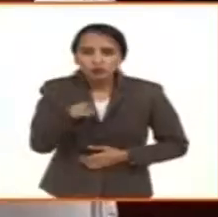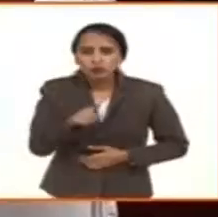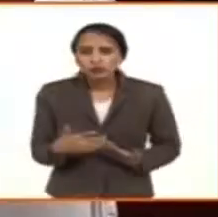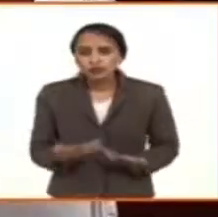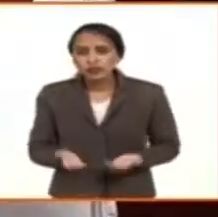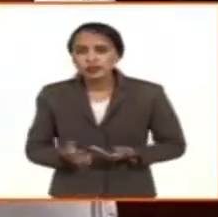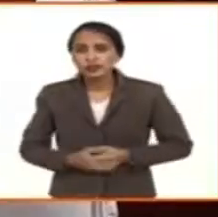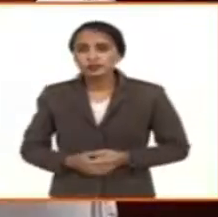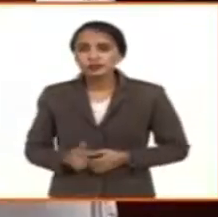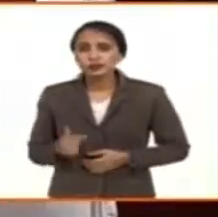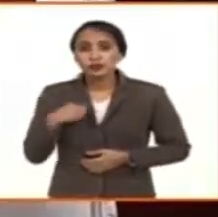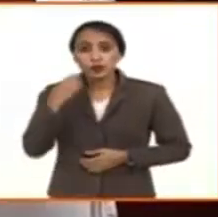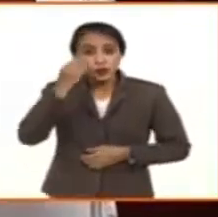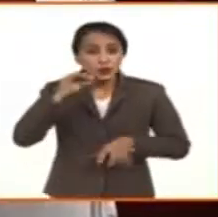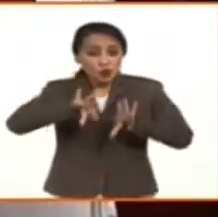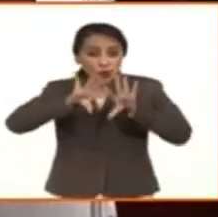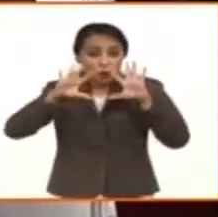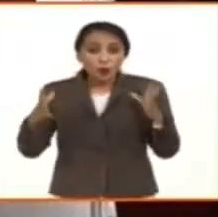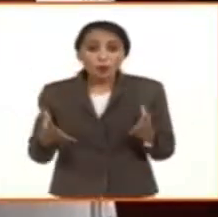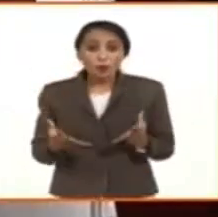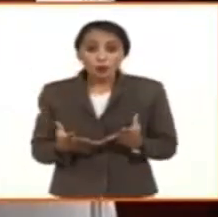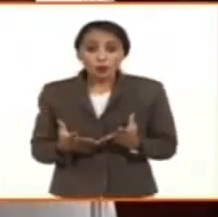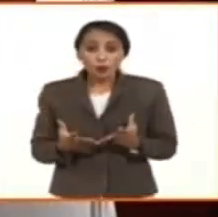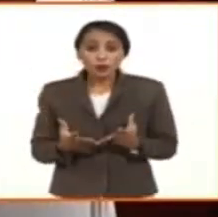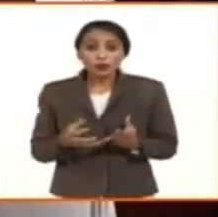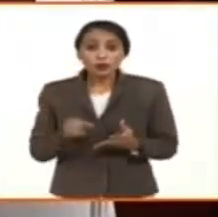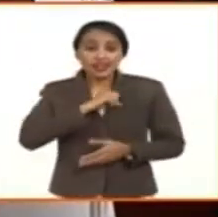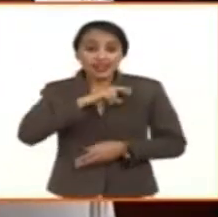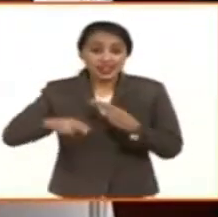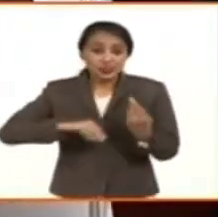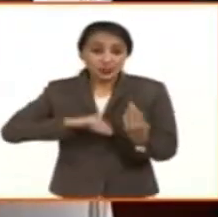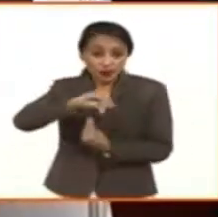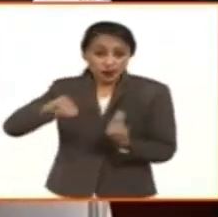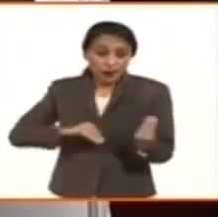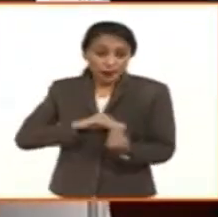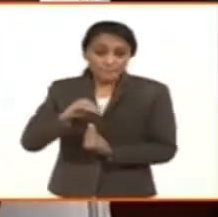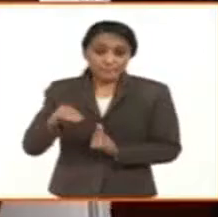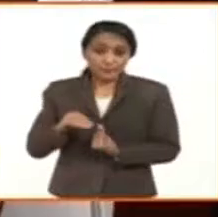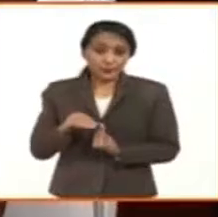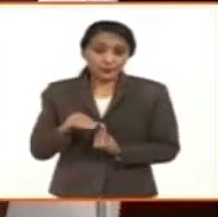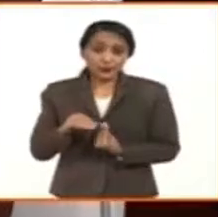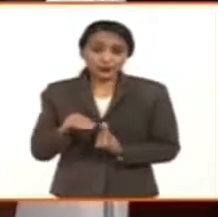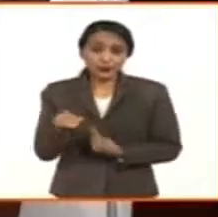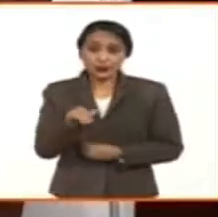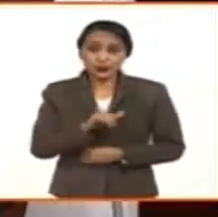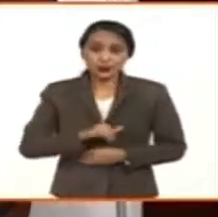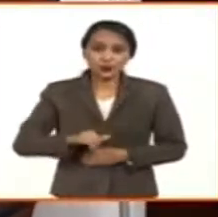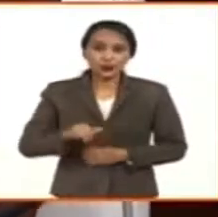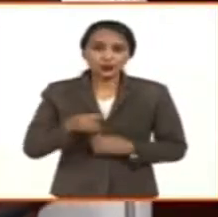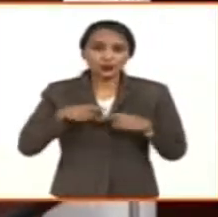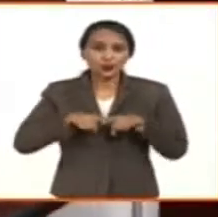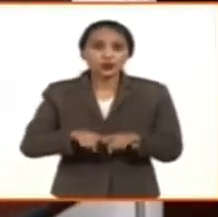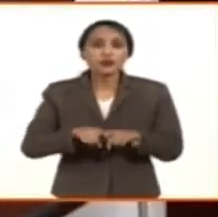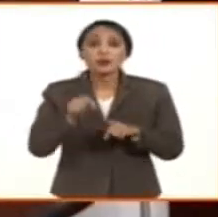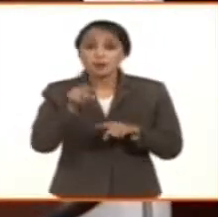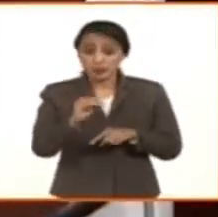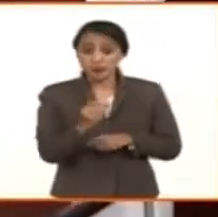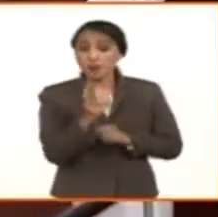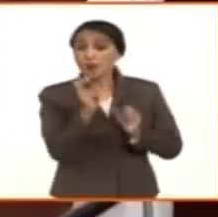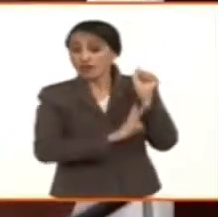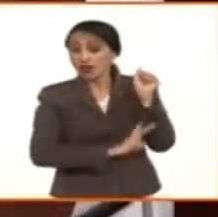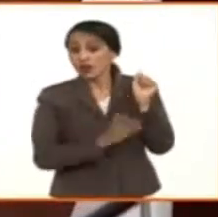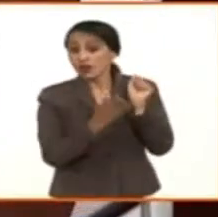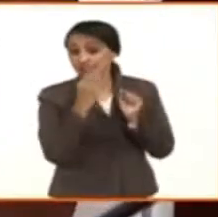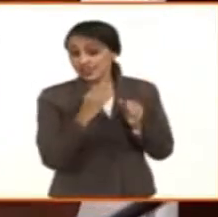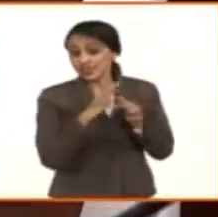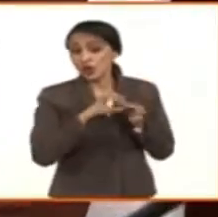que el mundo de las redes actuales quiere crear un sentido común unánime y precisamente los valores de los que habla a gustavo los quiere